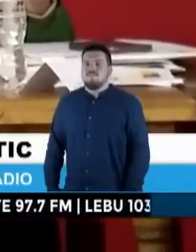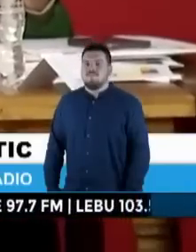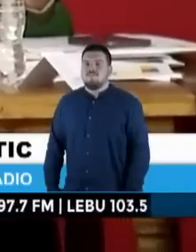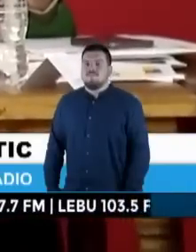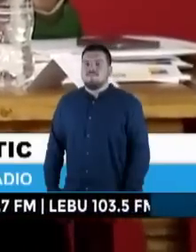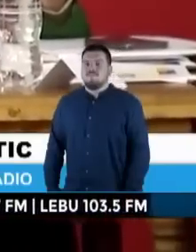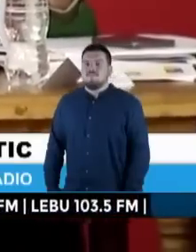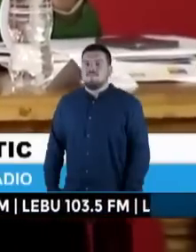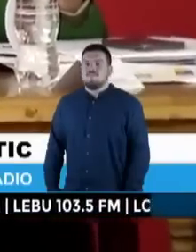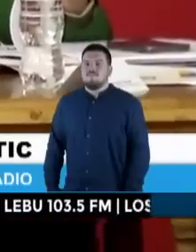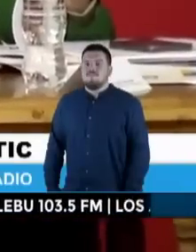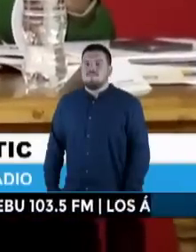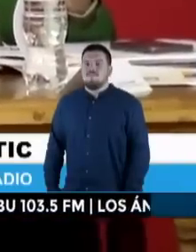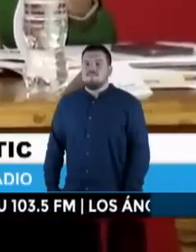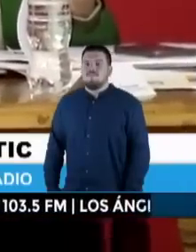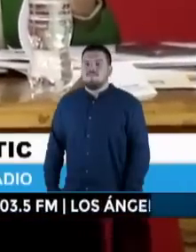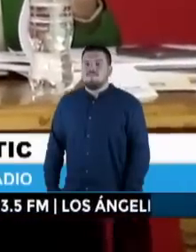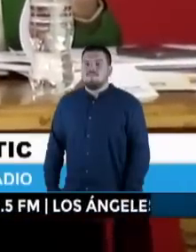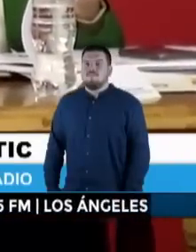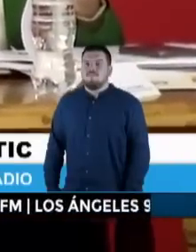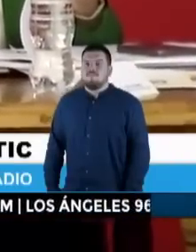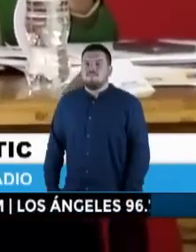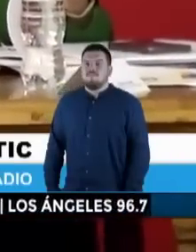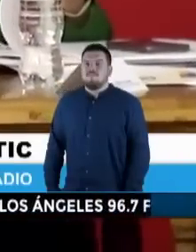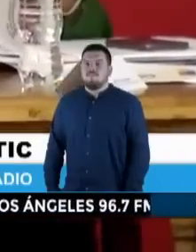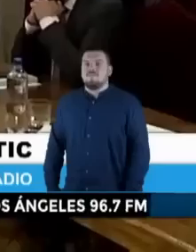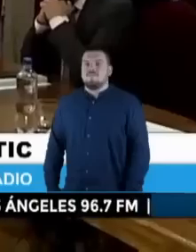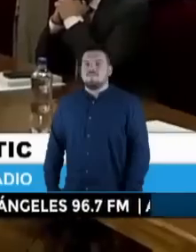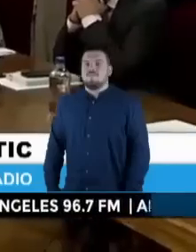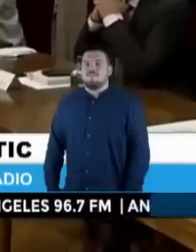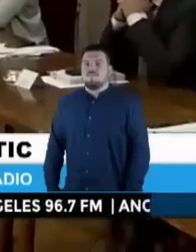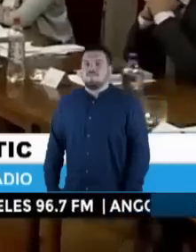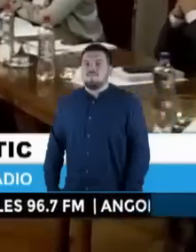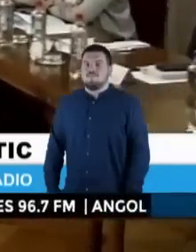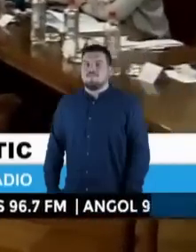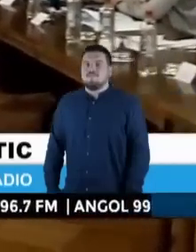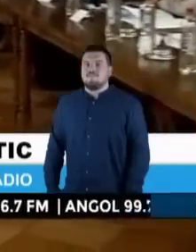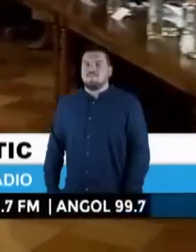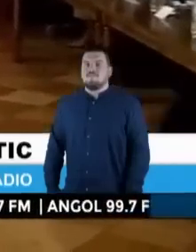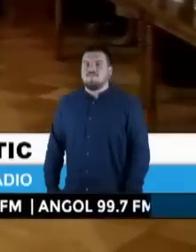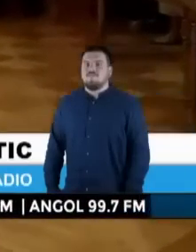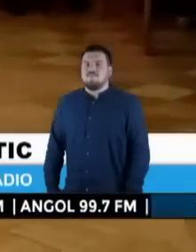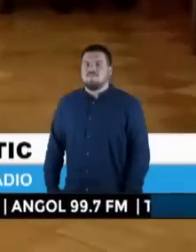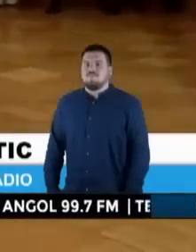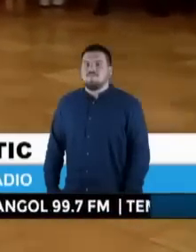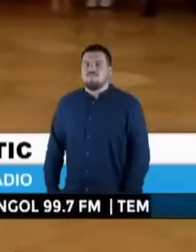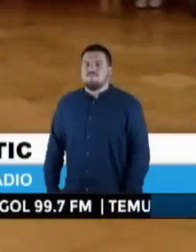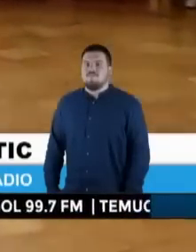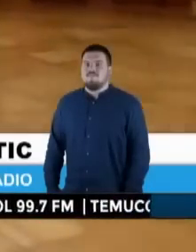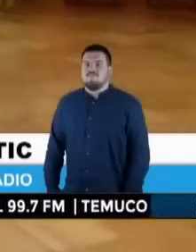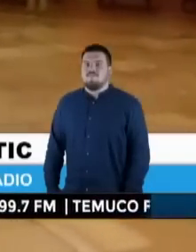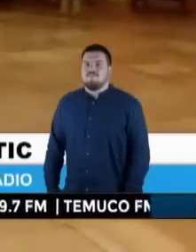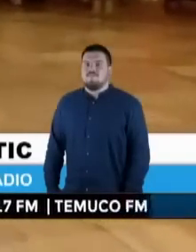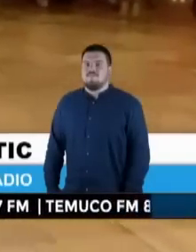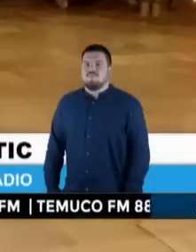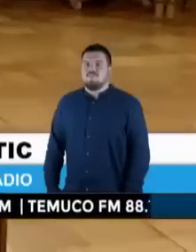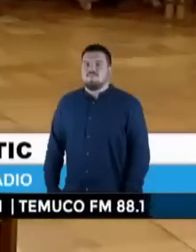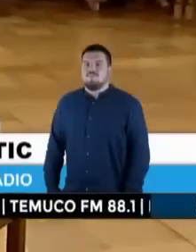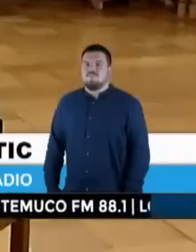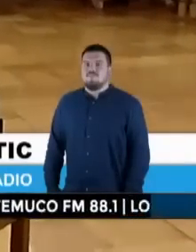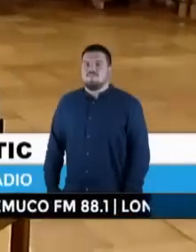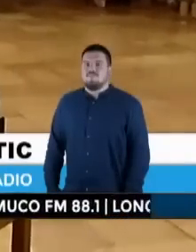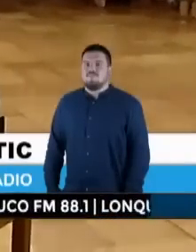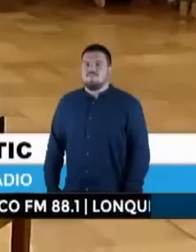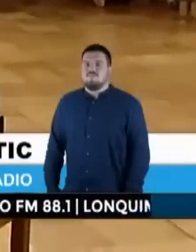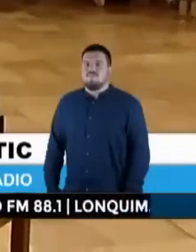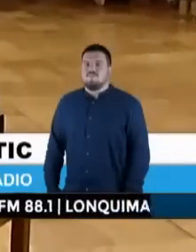en el conflicto que hubo también respecto de la elección de consejeros constitucionales y la inscripción de candidaturas. ¿Qué